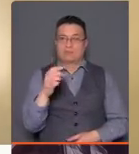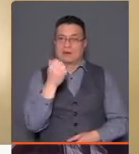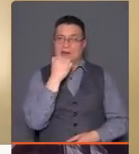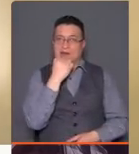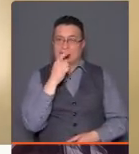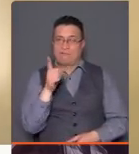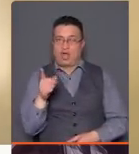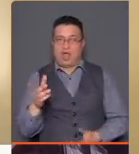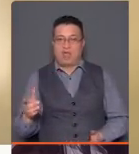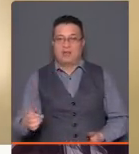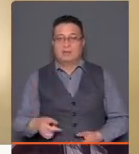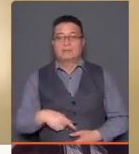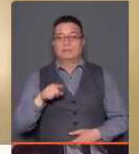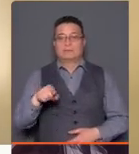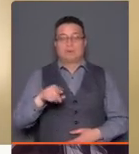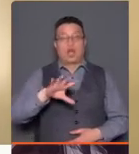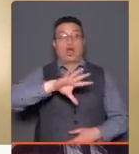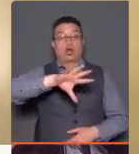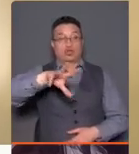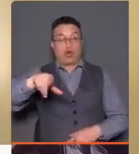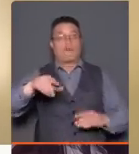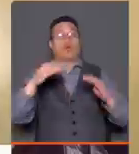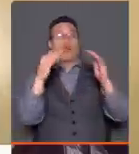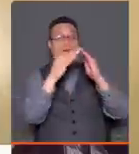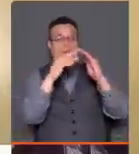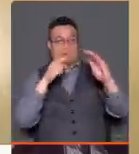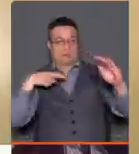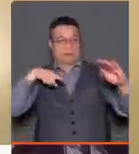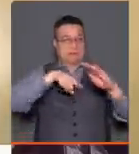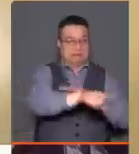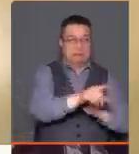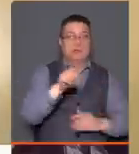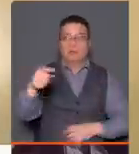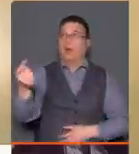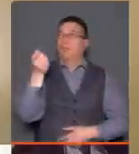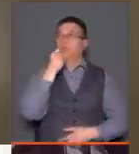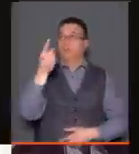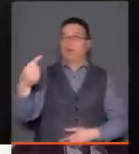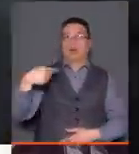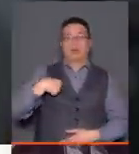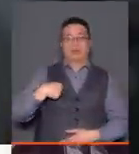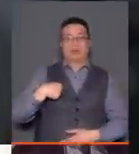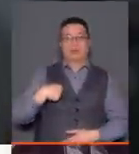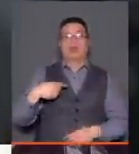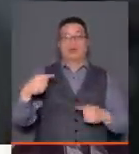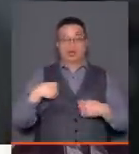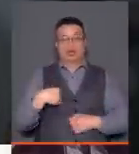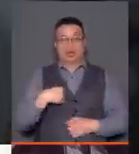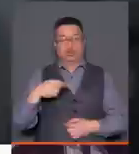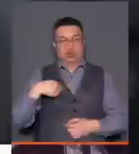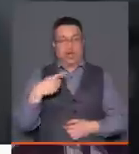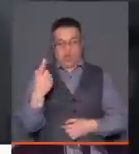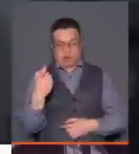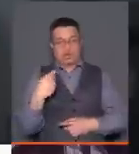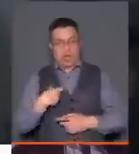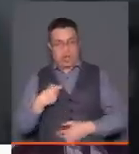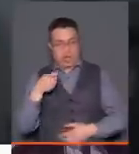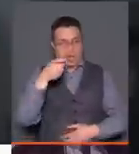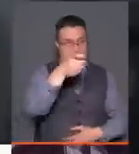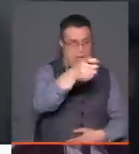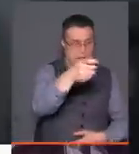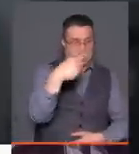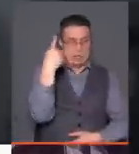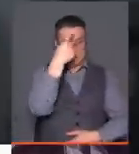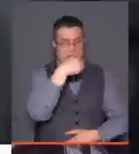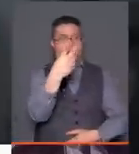un robo el lugar habitado eso y entre comillas yo era supuestamente el que ya la pistola que apuntó a la persona que